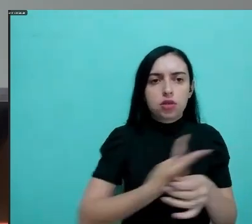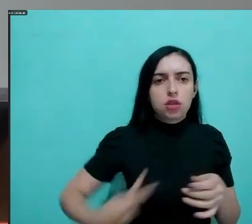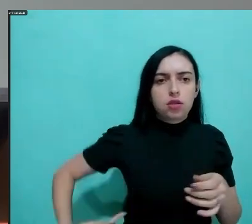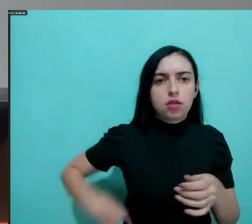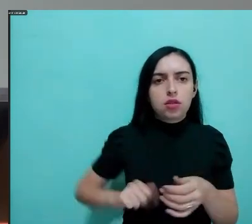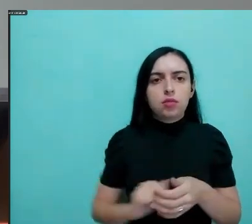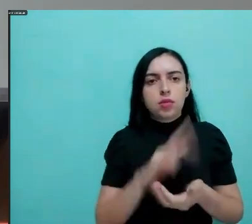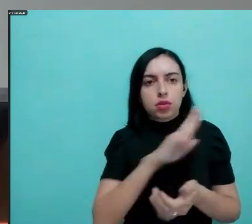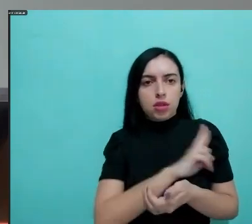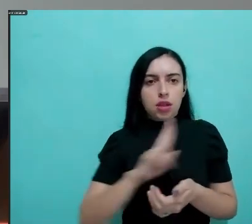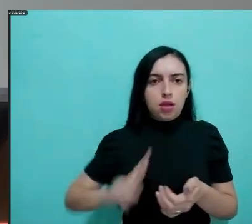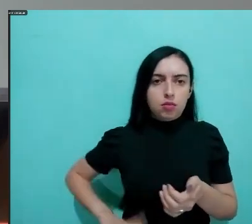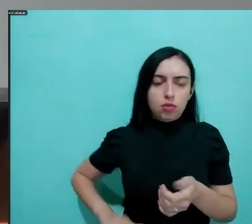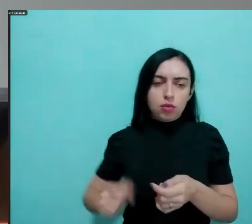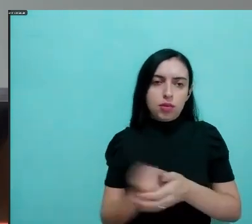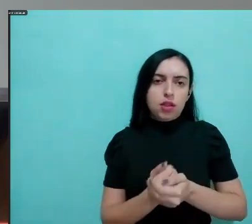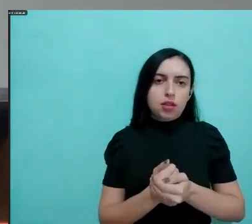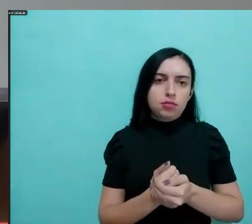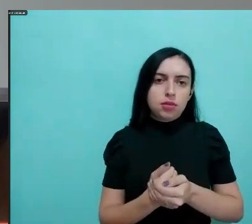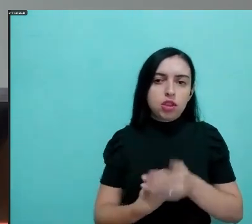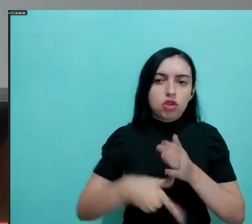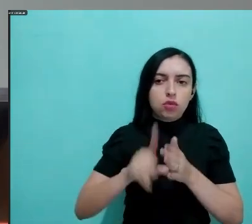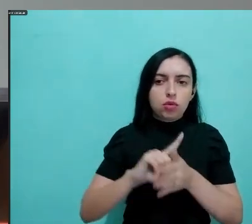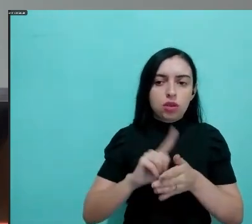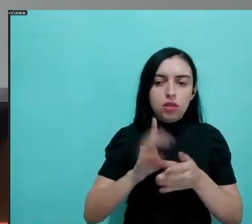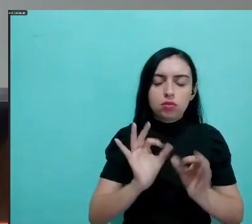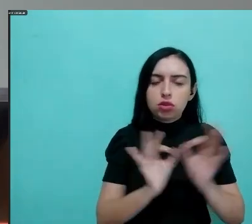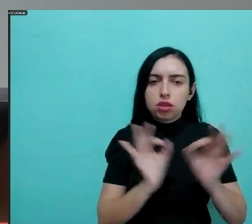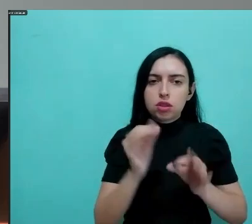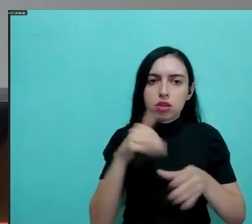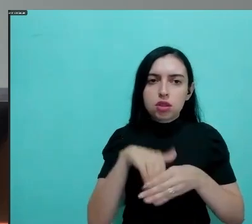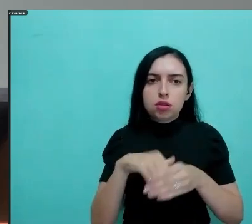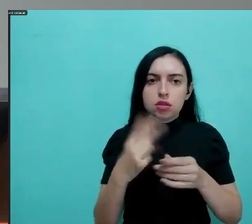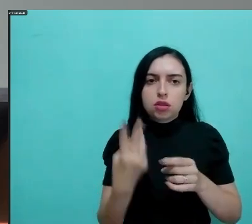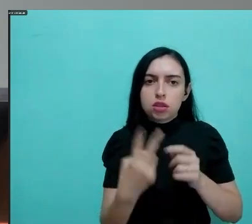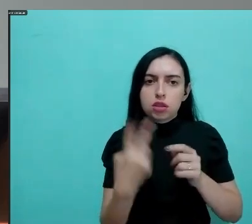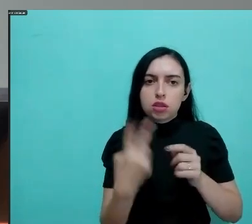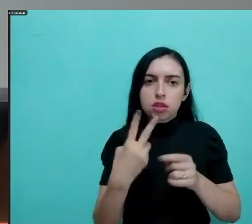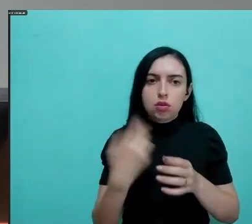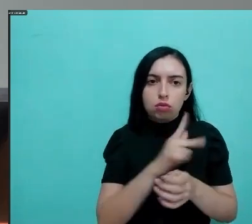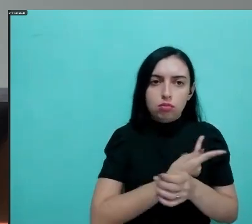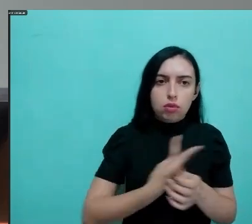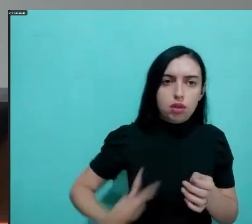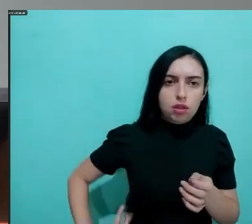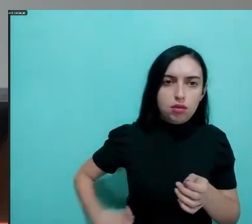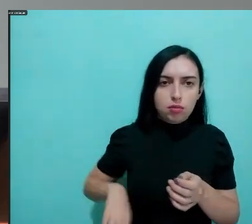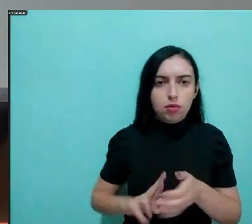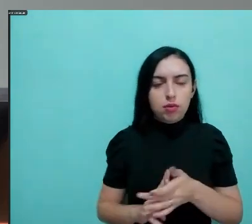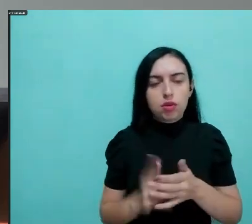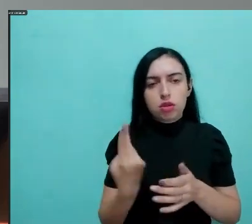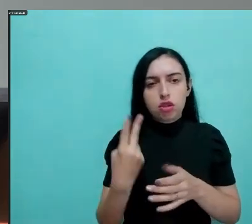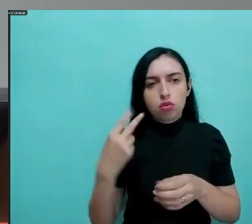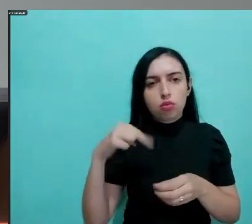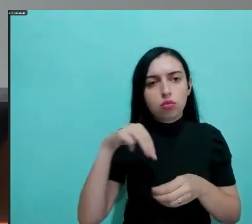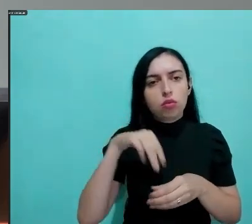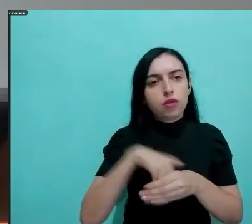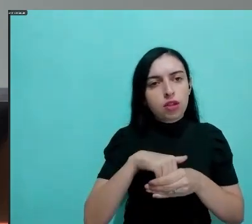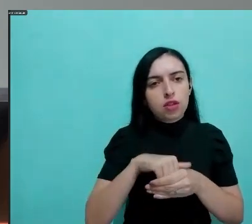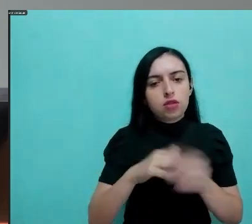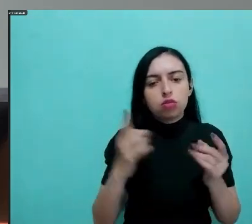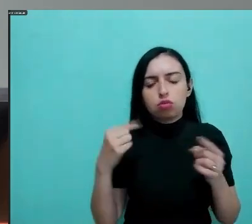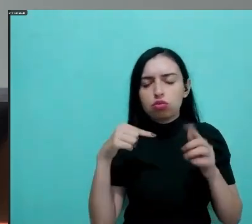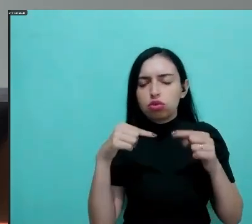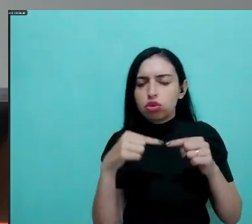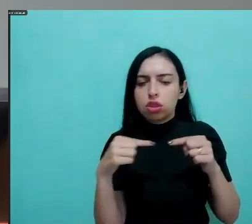República y regresar al sistema de la Segunda República, es decir, una elección directa por el